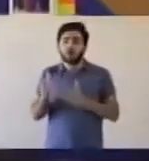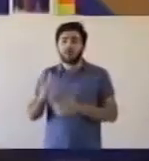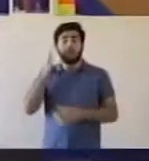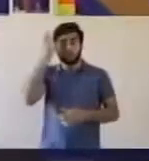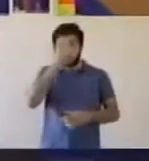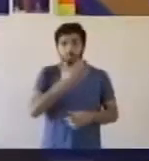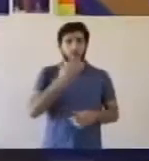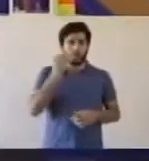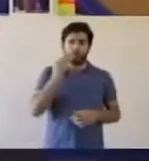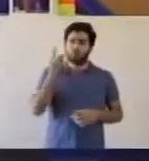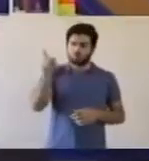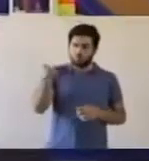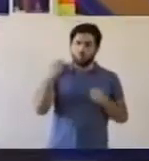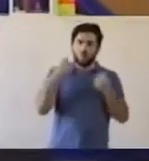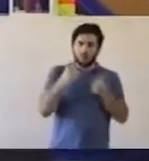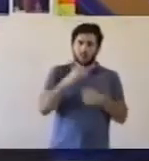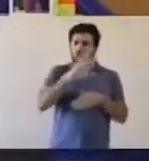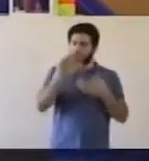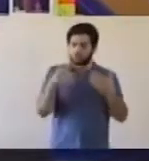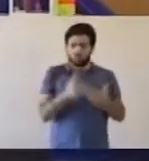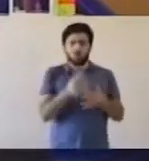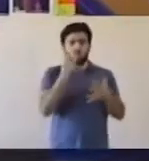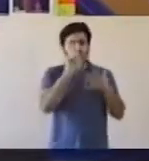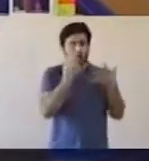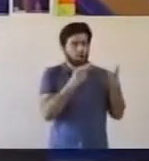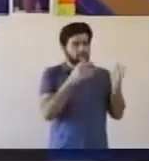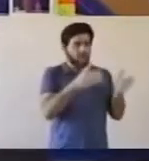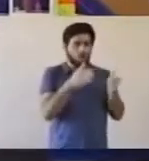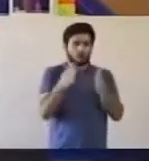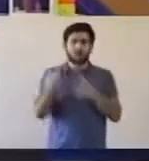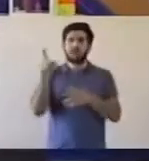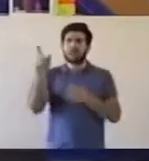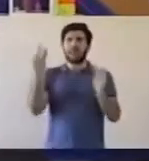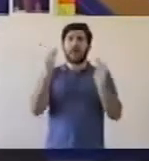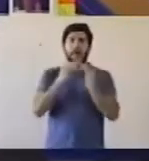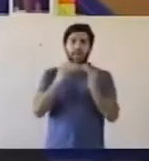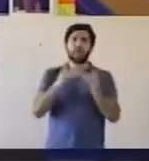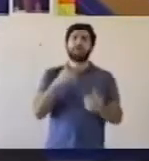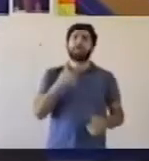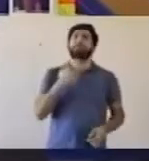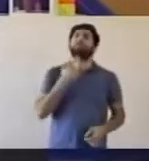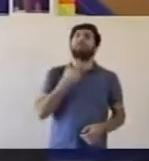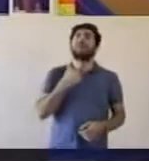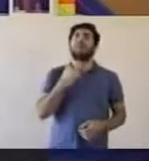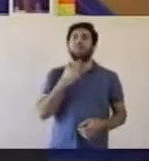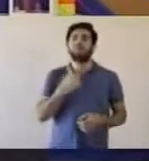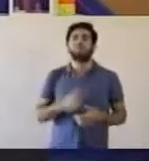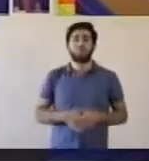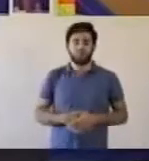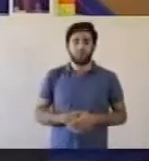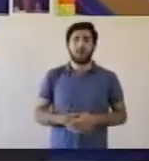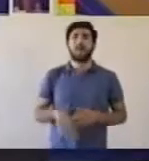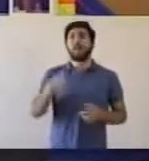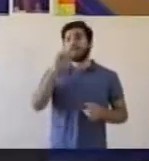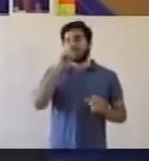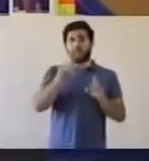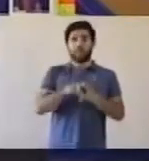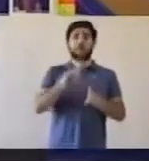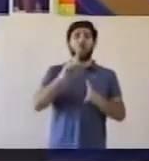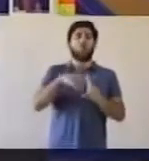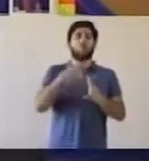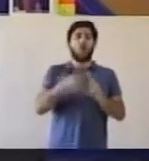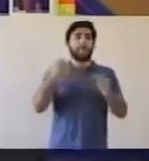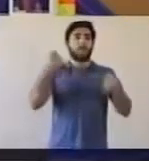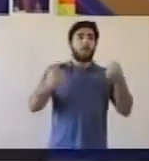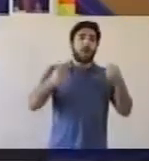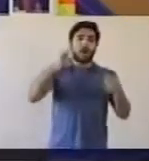¿sí? Esa forma en que tú te dedicas a ordenar cada cosa que hay en la casa. Me gusta también cuando lavamos